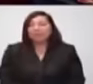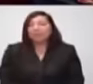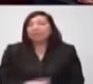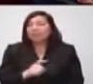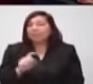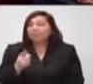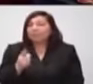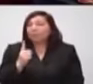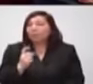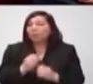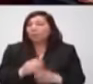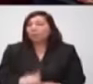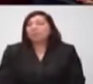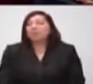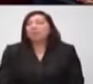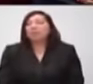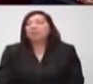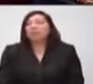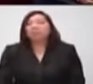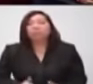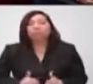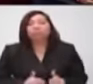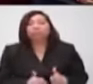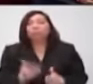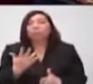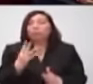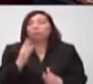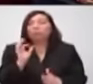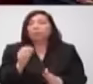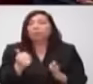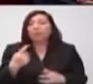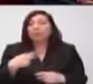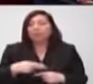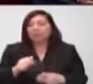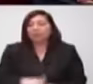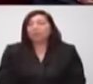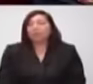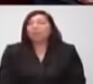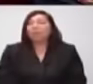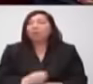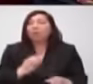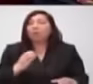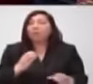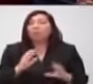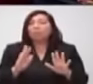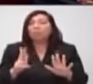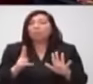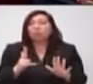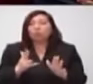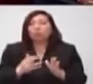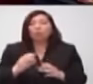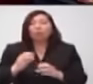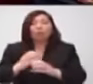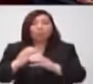100.000 pasajeros al día, se van a recorrer 4.6 kilómetros y la cantidad de buses es 18 buses que se